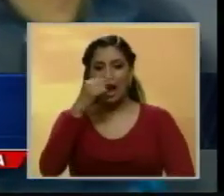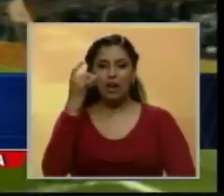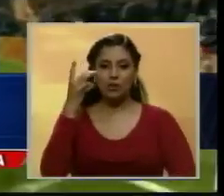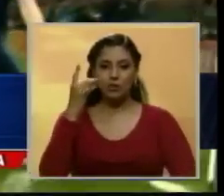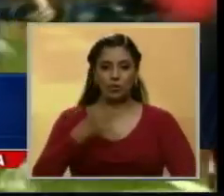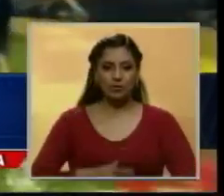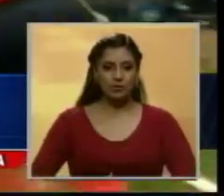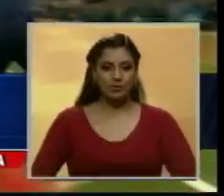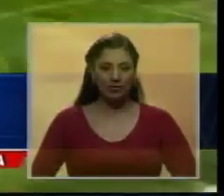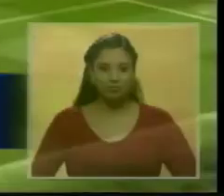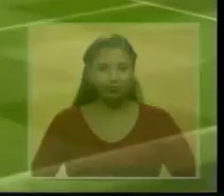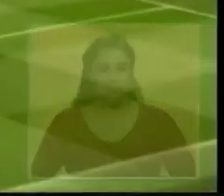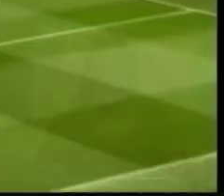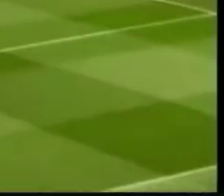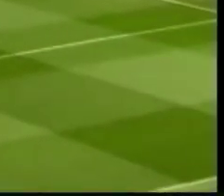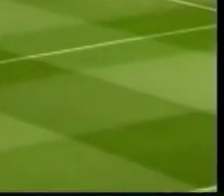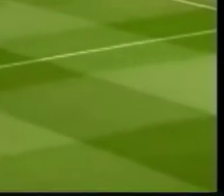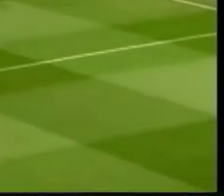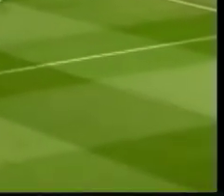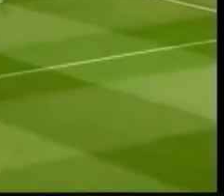Tony Cittadino.